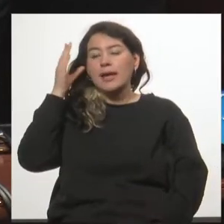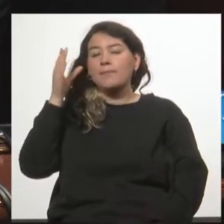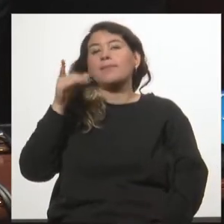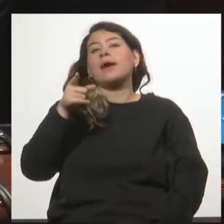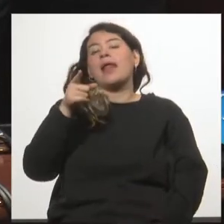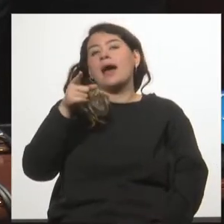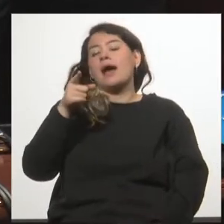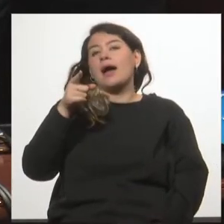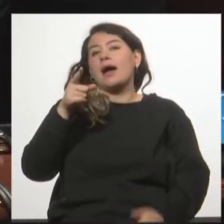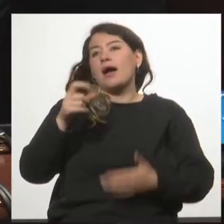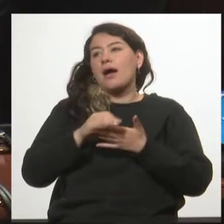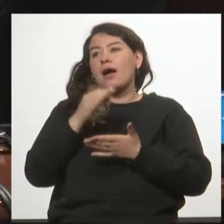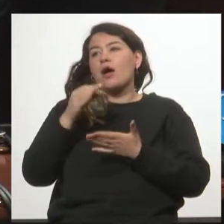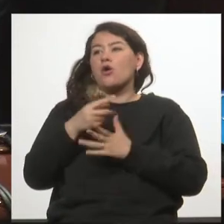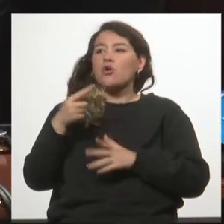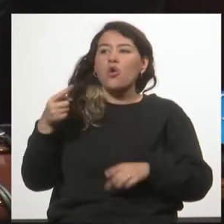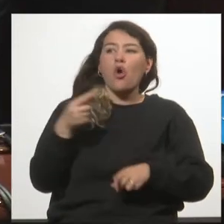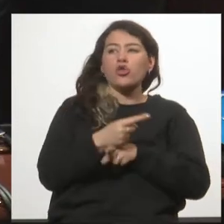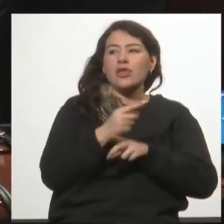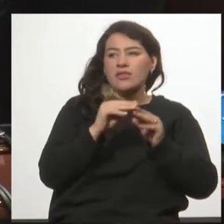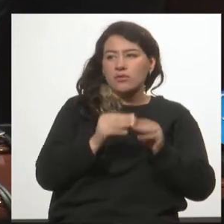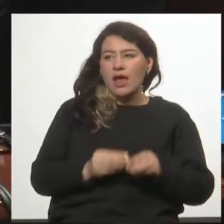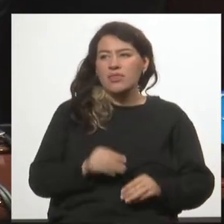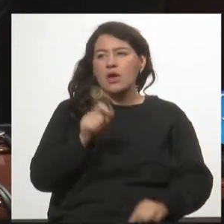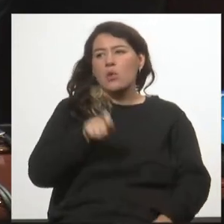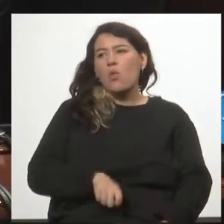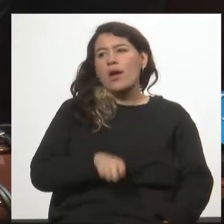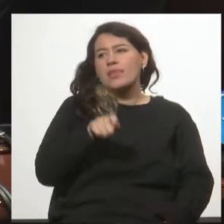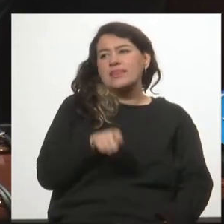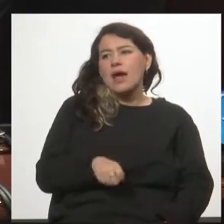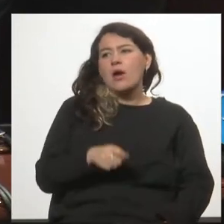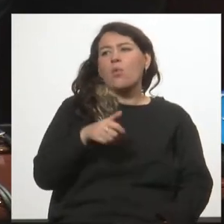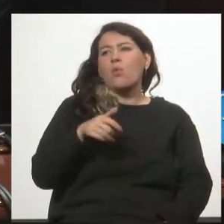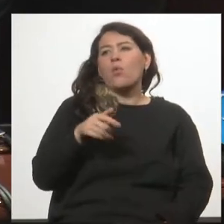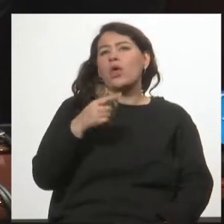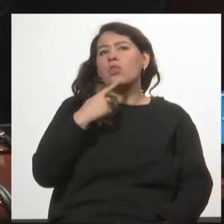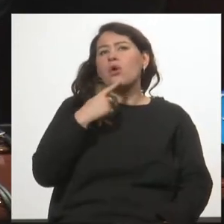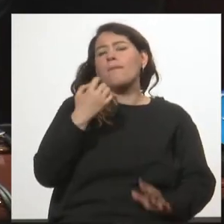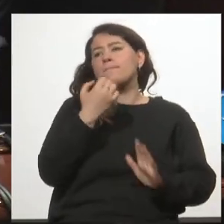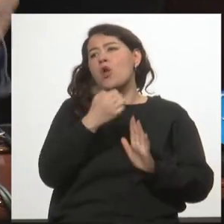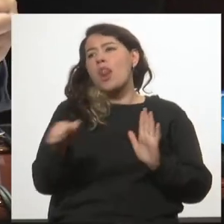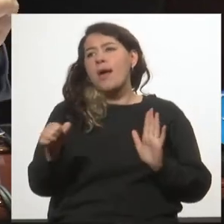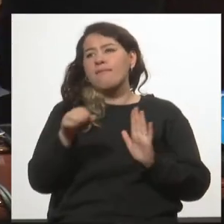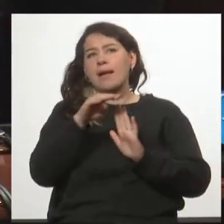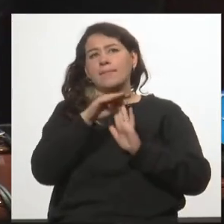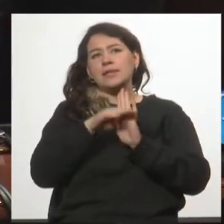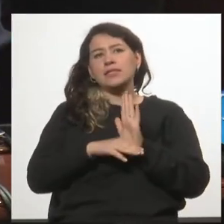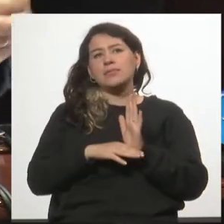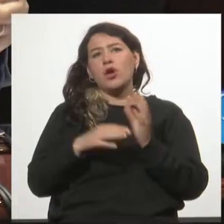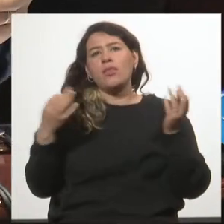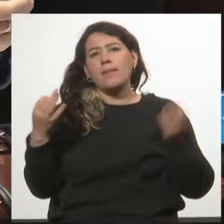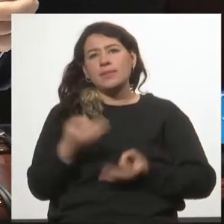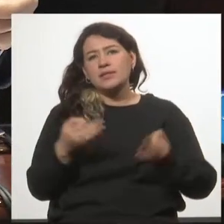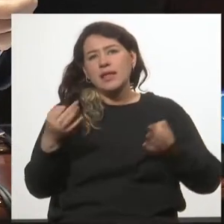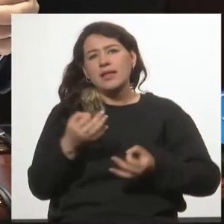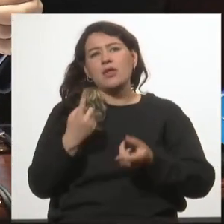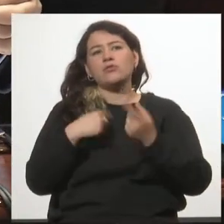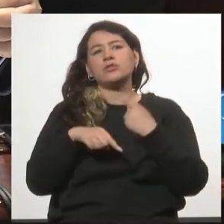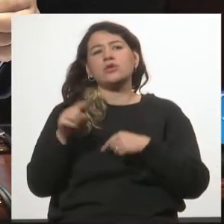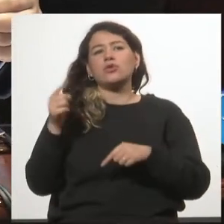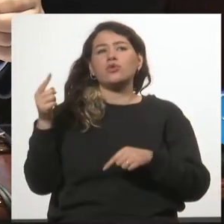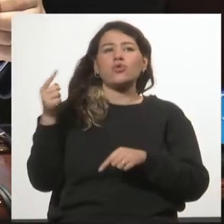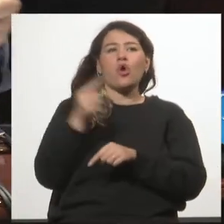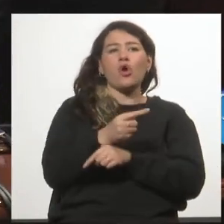contradecir el tribunal de cuentas- cuando dijo que violaba el principio de especialidad y por lo tanto violentaba la